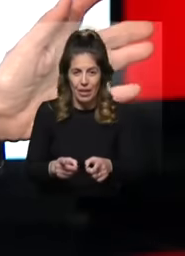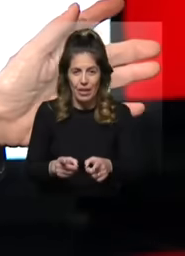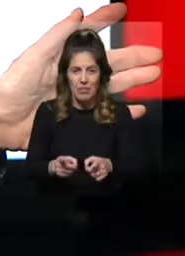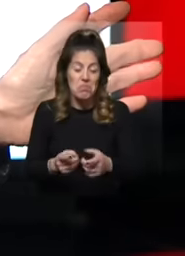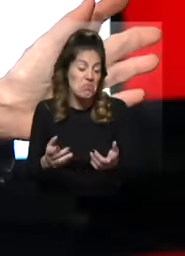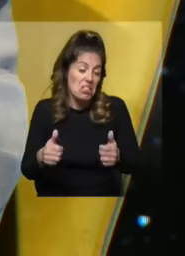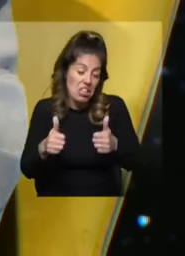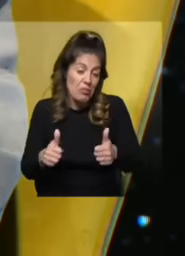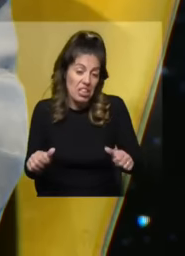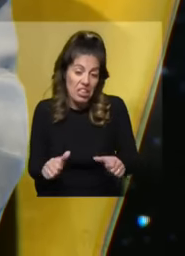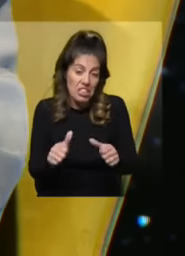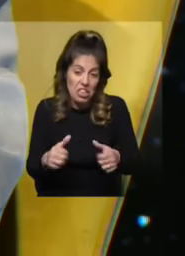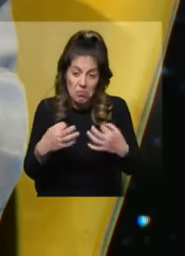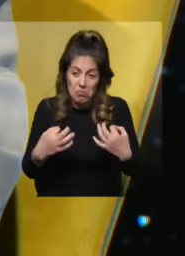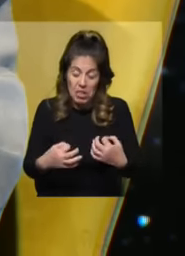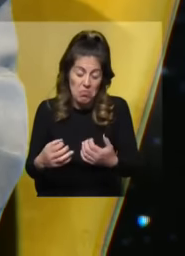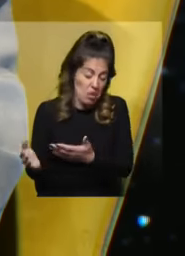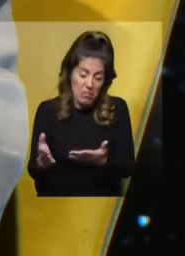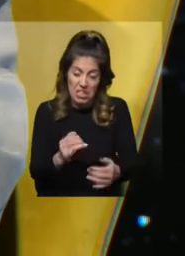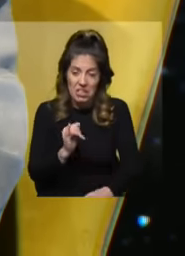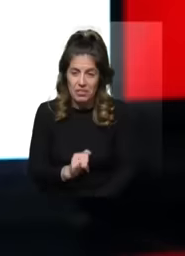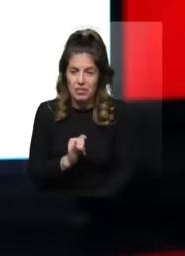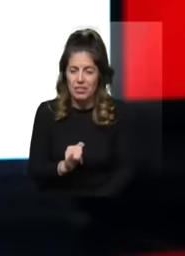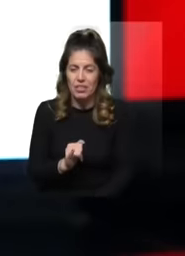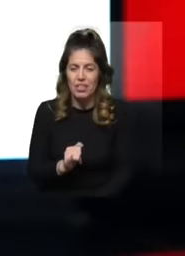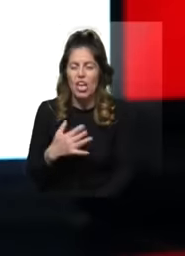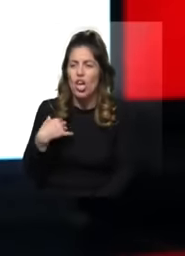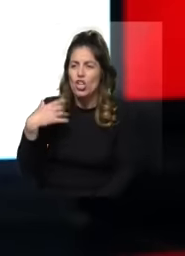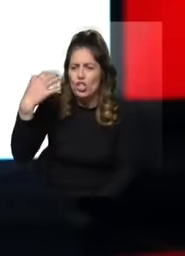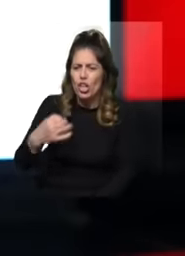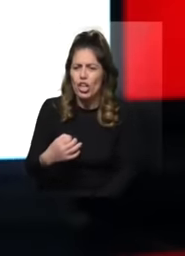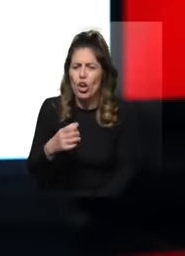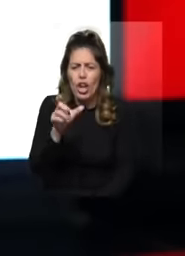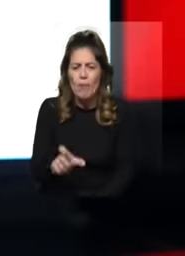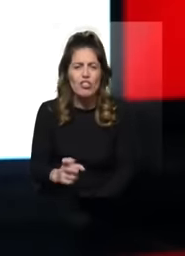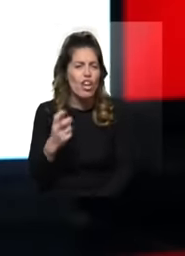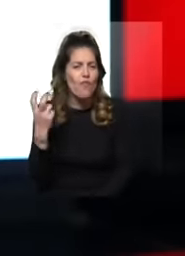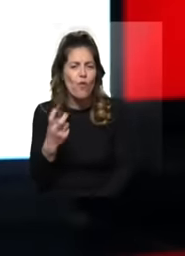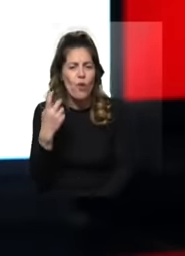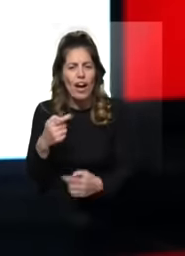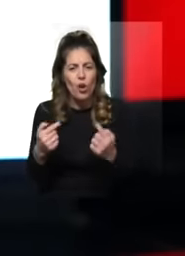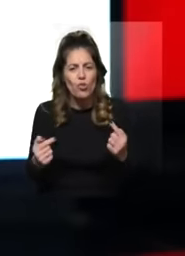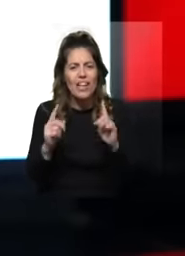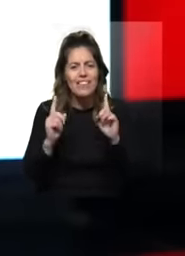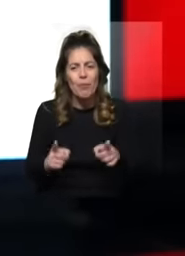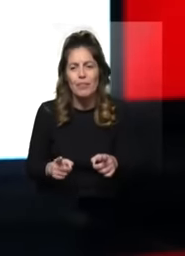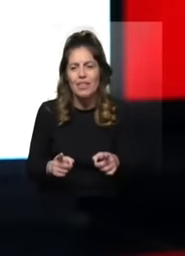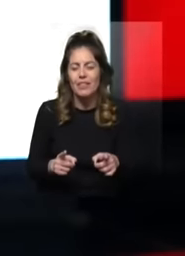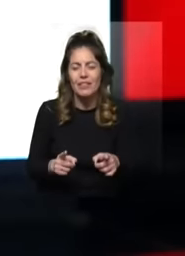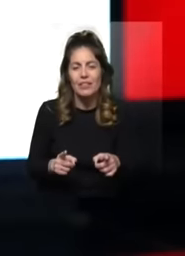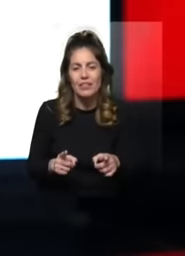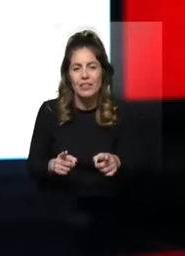Si está bien hecha, ¿por qué no? Bienvenida. Yo creo que la gente está buscando cosas y también resulta